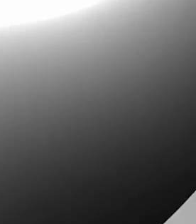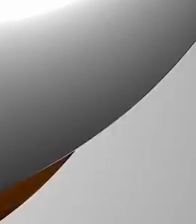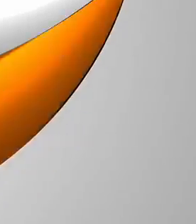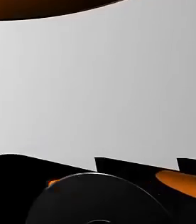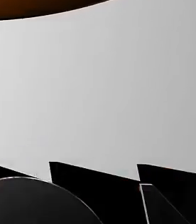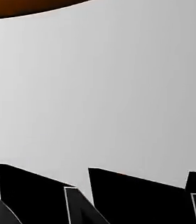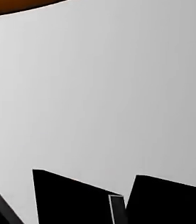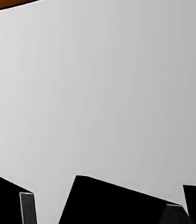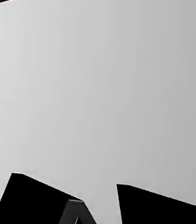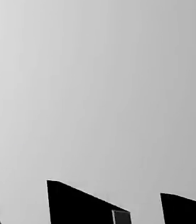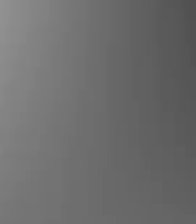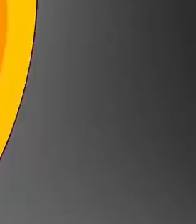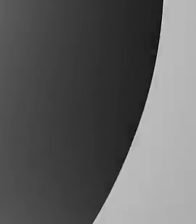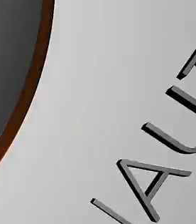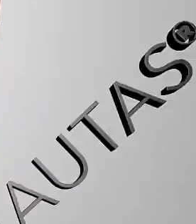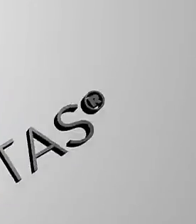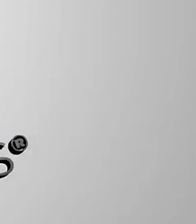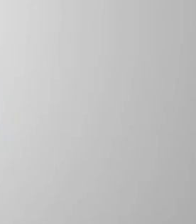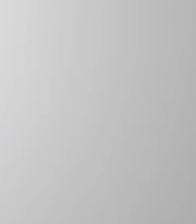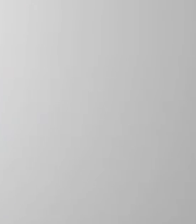Y como